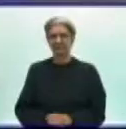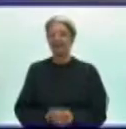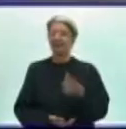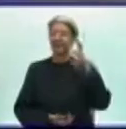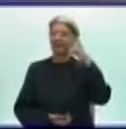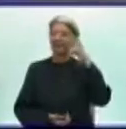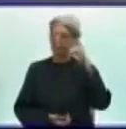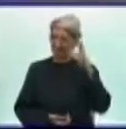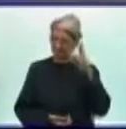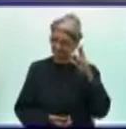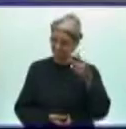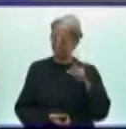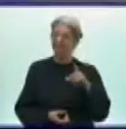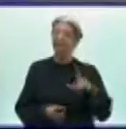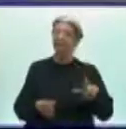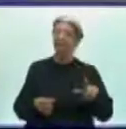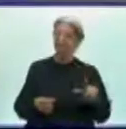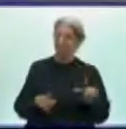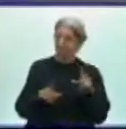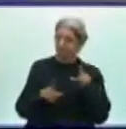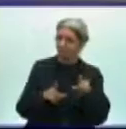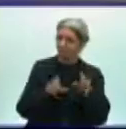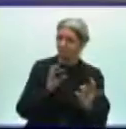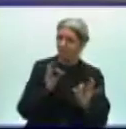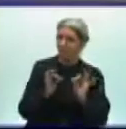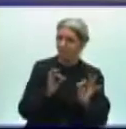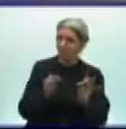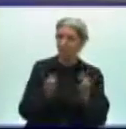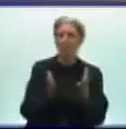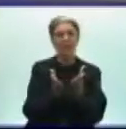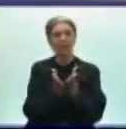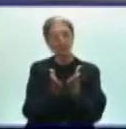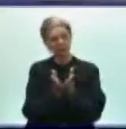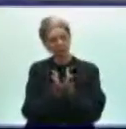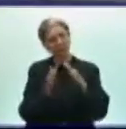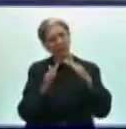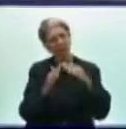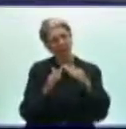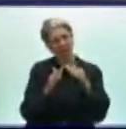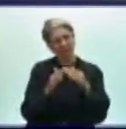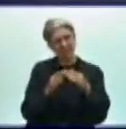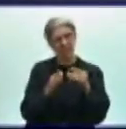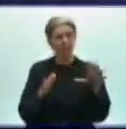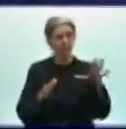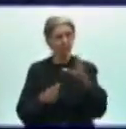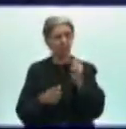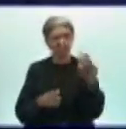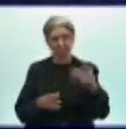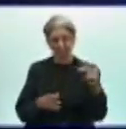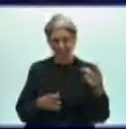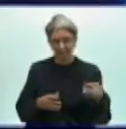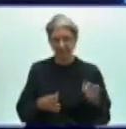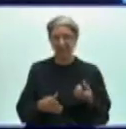Recuerden seguir cuidándose porque ya no nos queda tiempo para más y seguir estudiando desde casa y que todas estas actividades les sirvan de